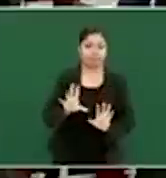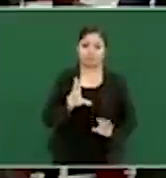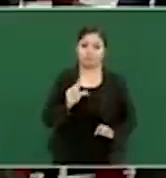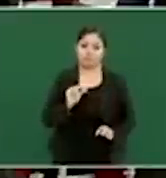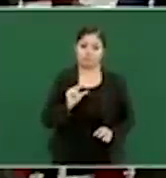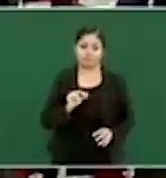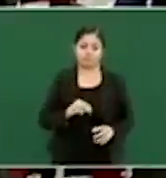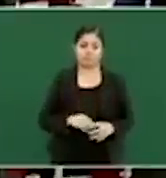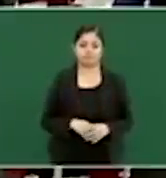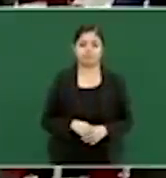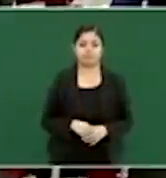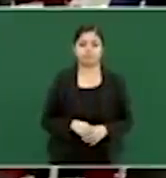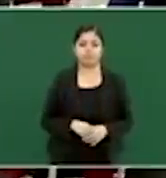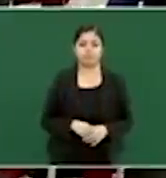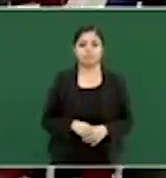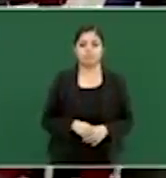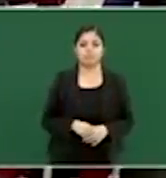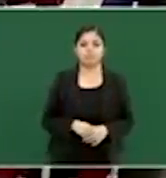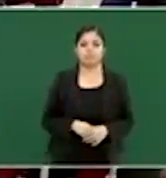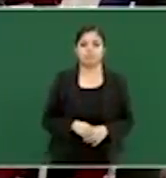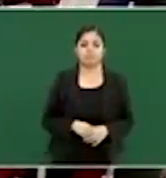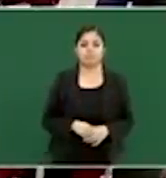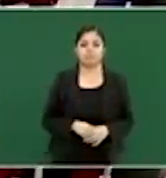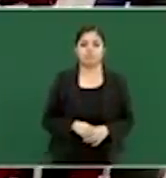lo que sucede a